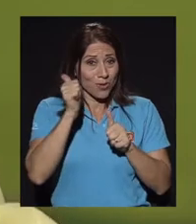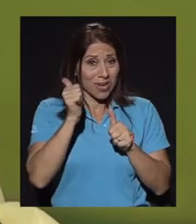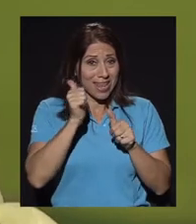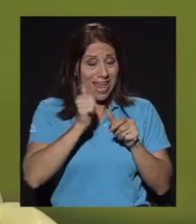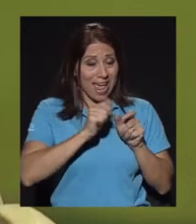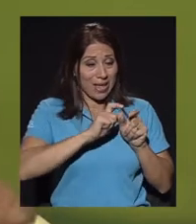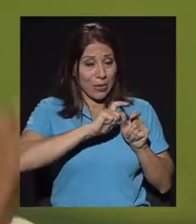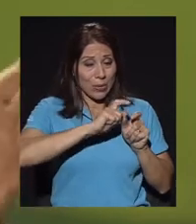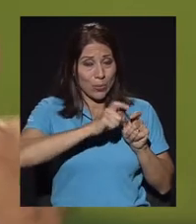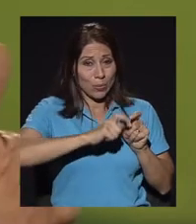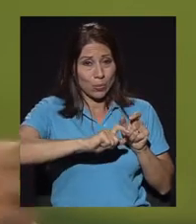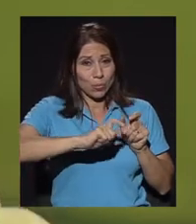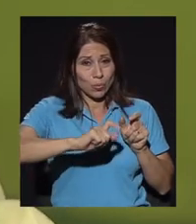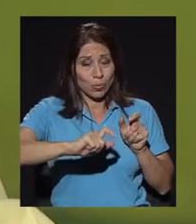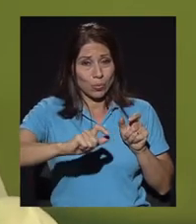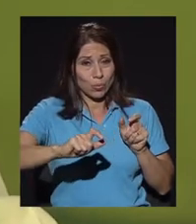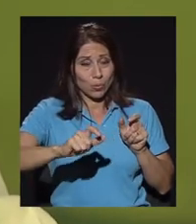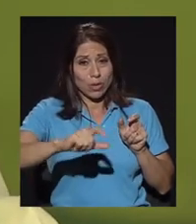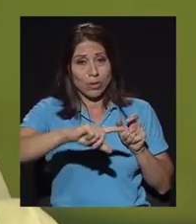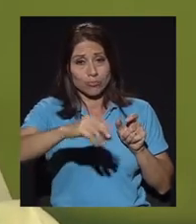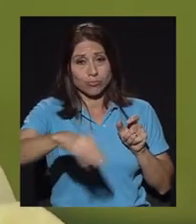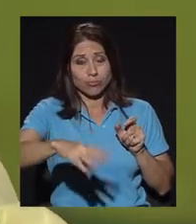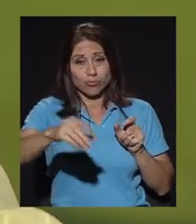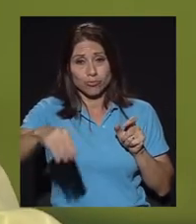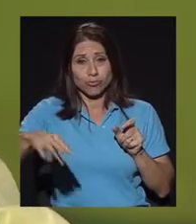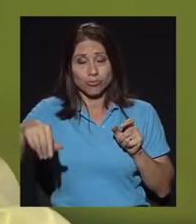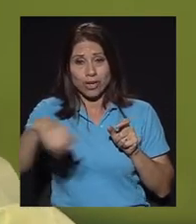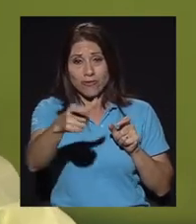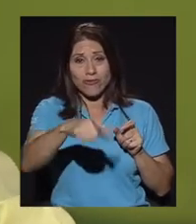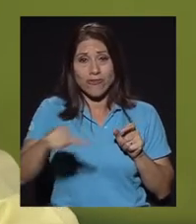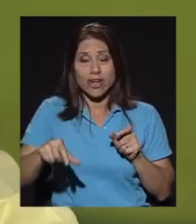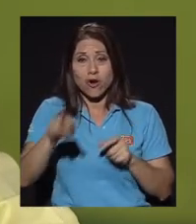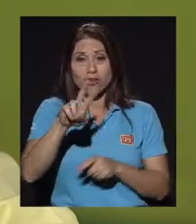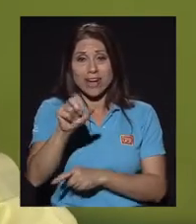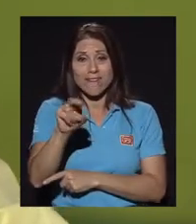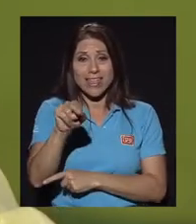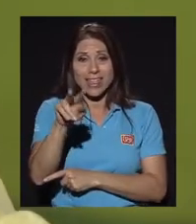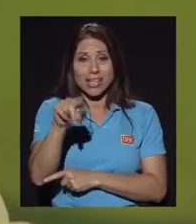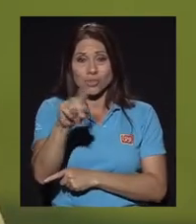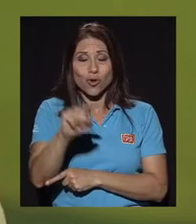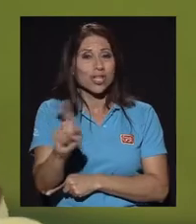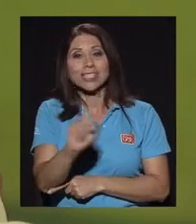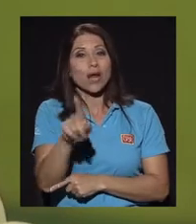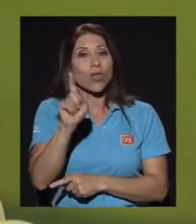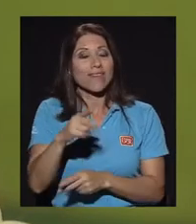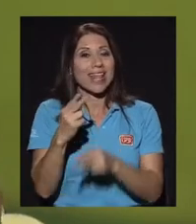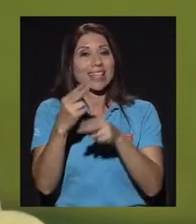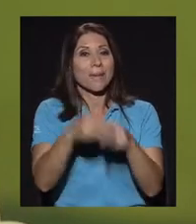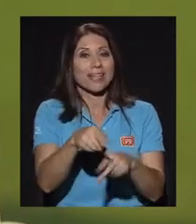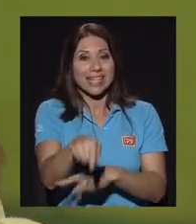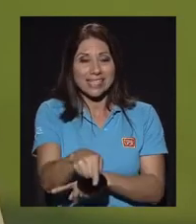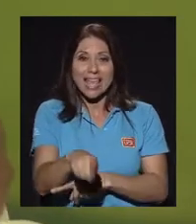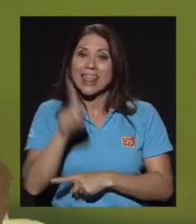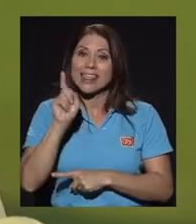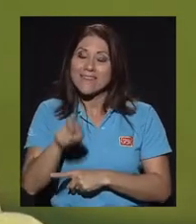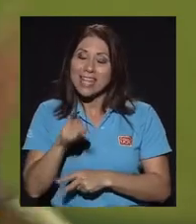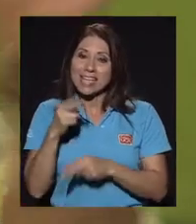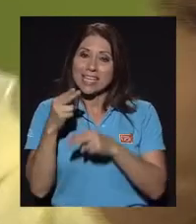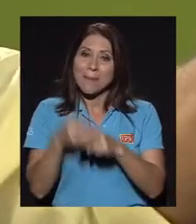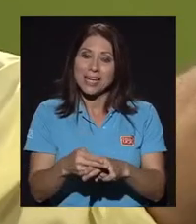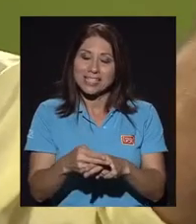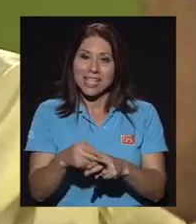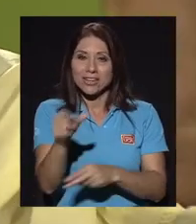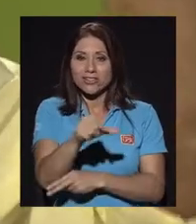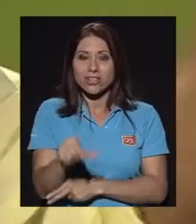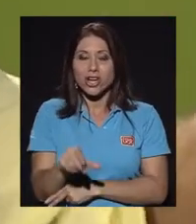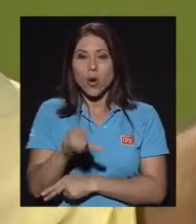se vienen en los afluentes del río Reventazón, que ya no debiera llamarse río Reventazón, sino debiera llamarse río Cacazón, porque eso es